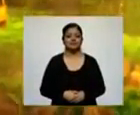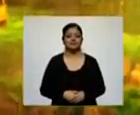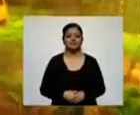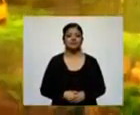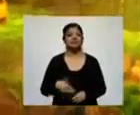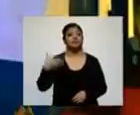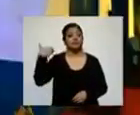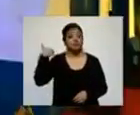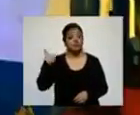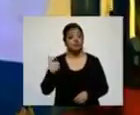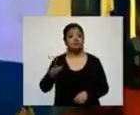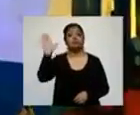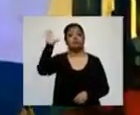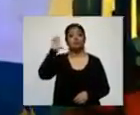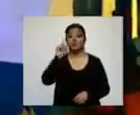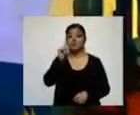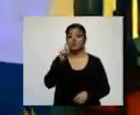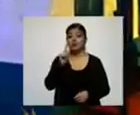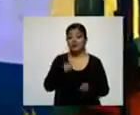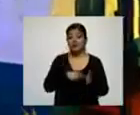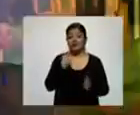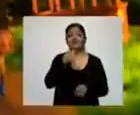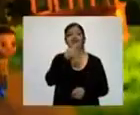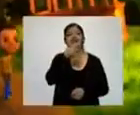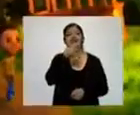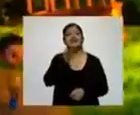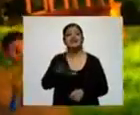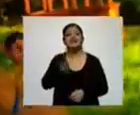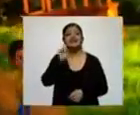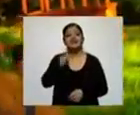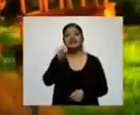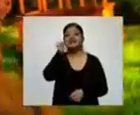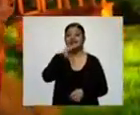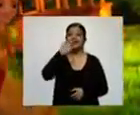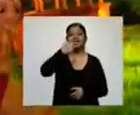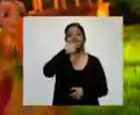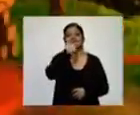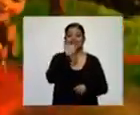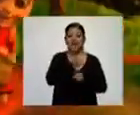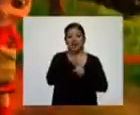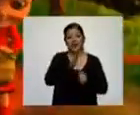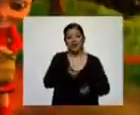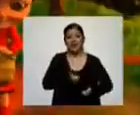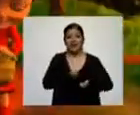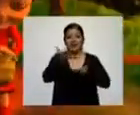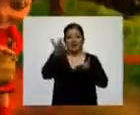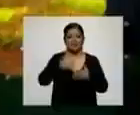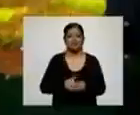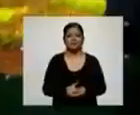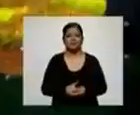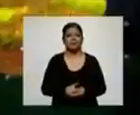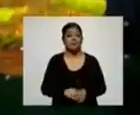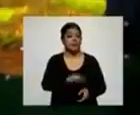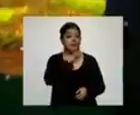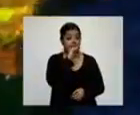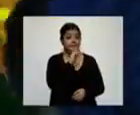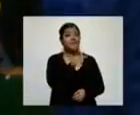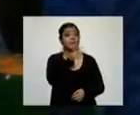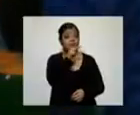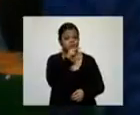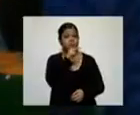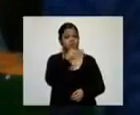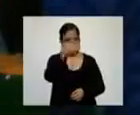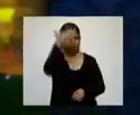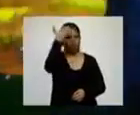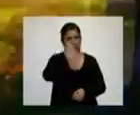Había una vez una niña y su hermanito que solían llevar galletas a su abuelita. Su mamá y su papá